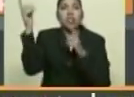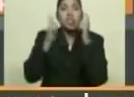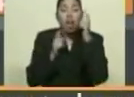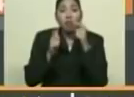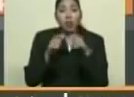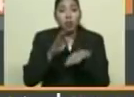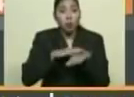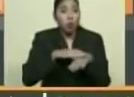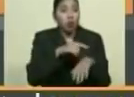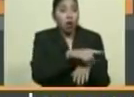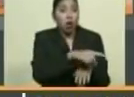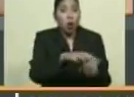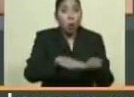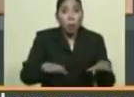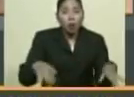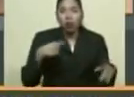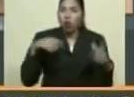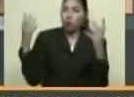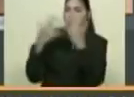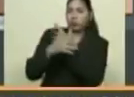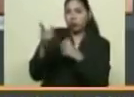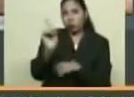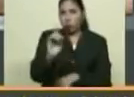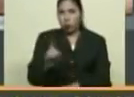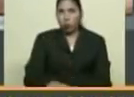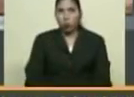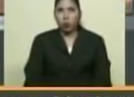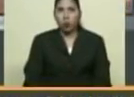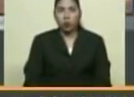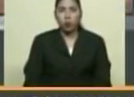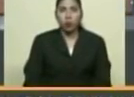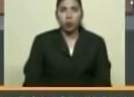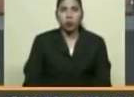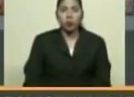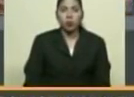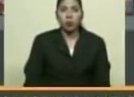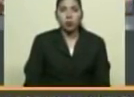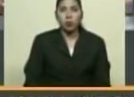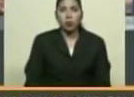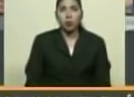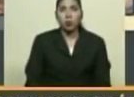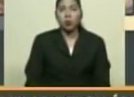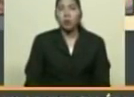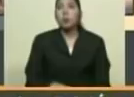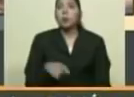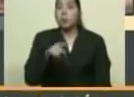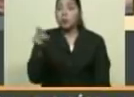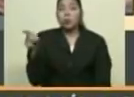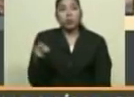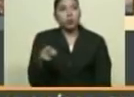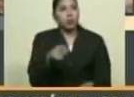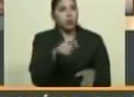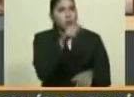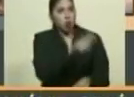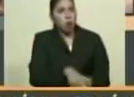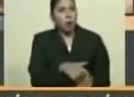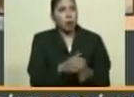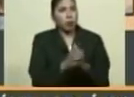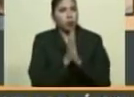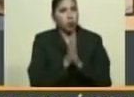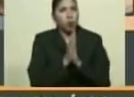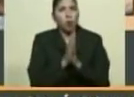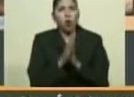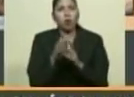los confundan nunca. Y decía que este compañero estaba aquí comandando y le pidieron una terna para venir a